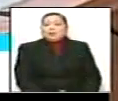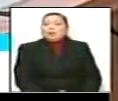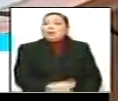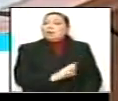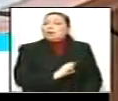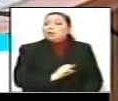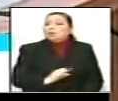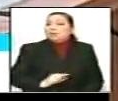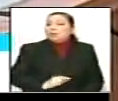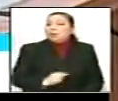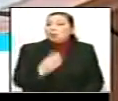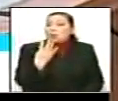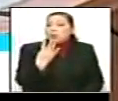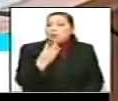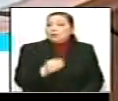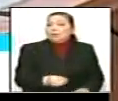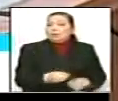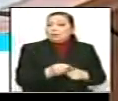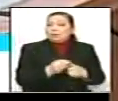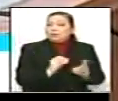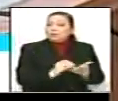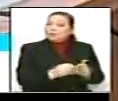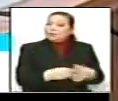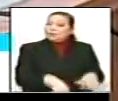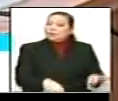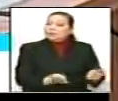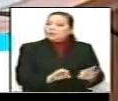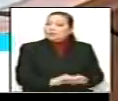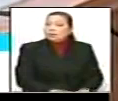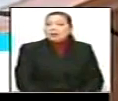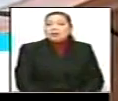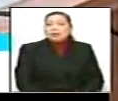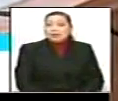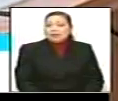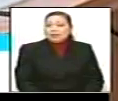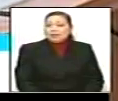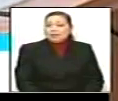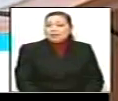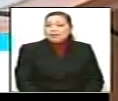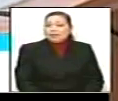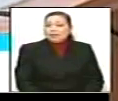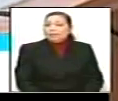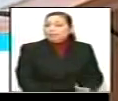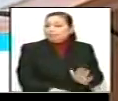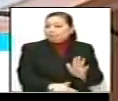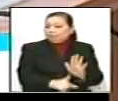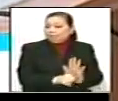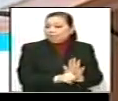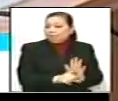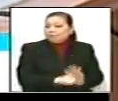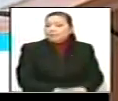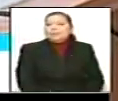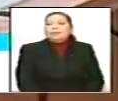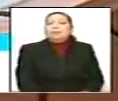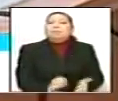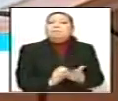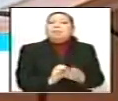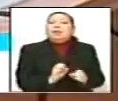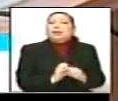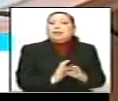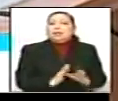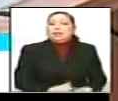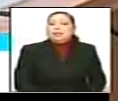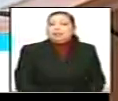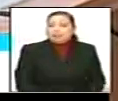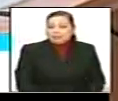gobernador indicó cuatro principios fundamentales. Uno de los principios fundamentales es la legalidad, la transparencia,